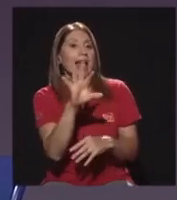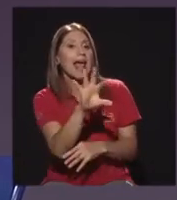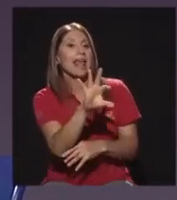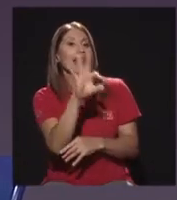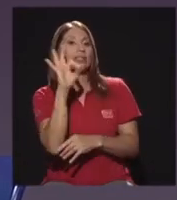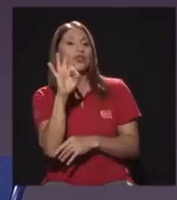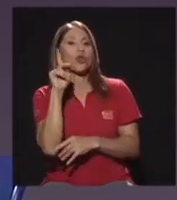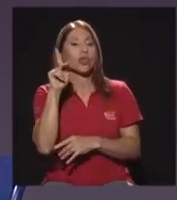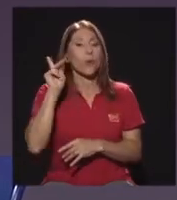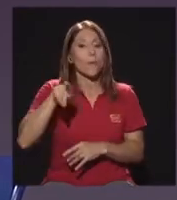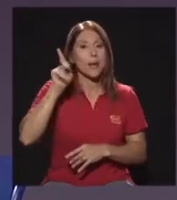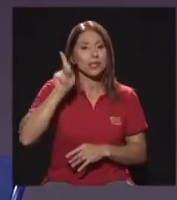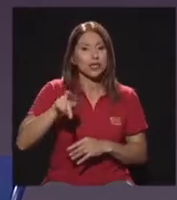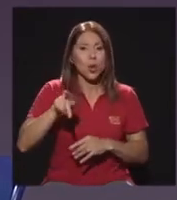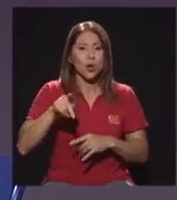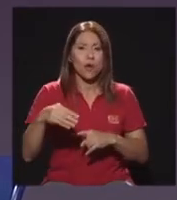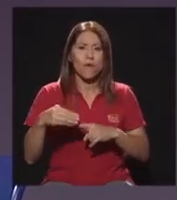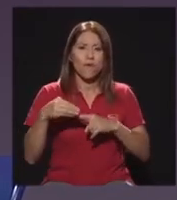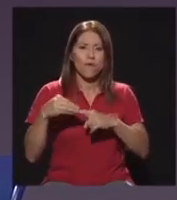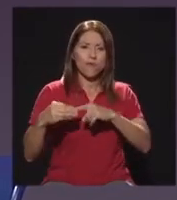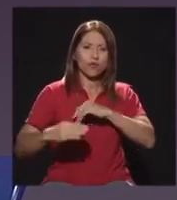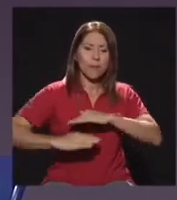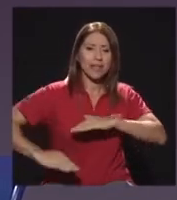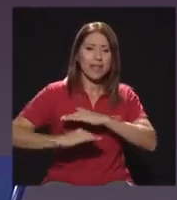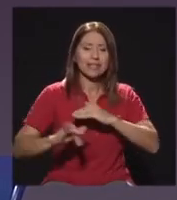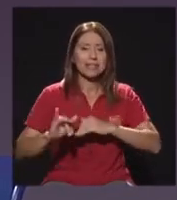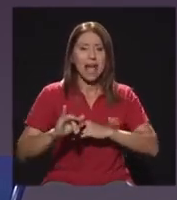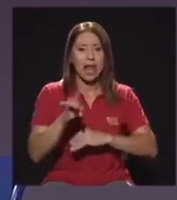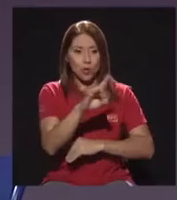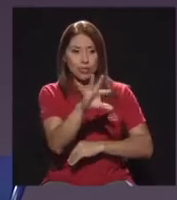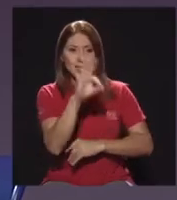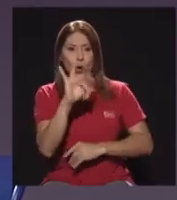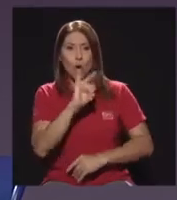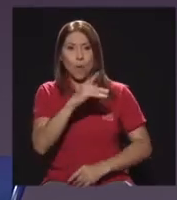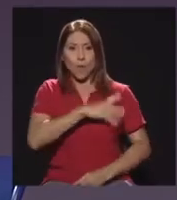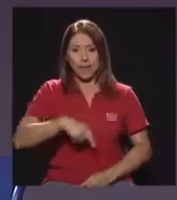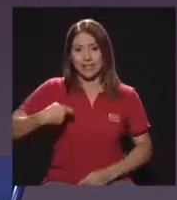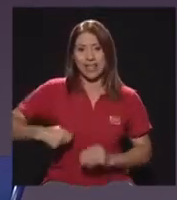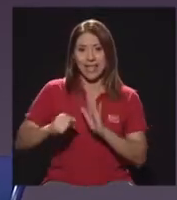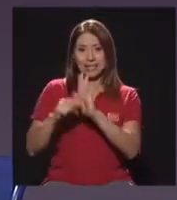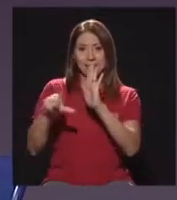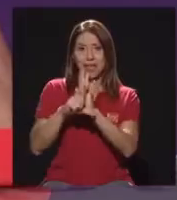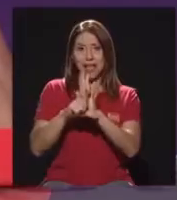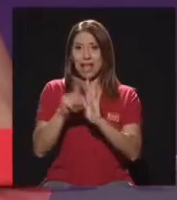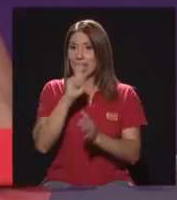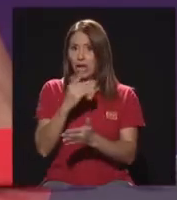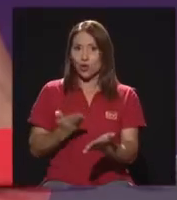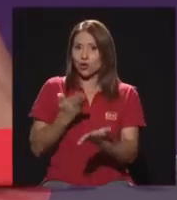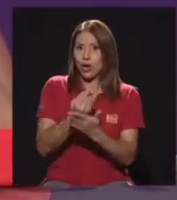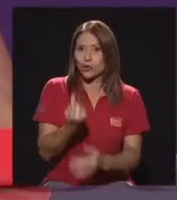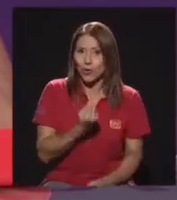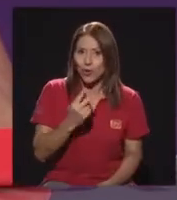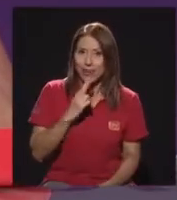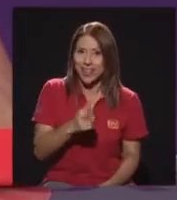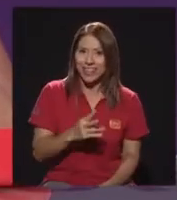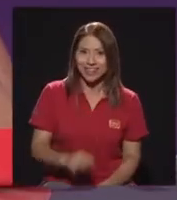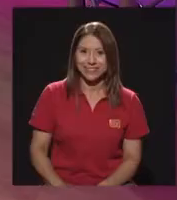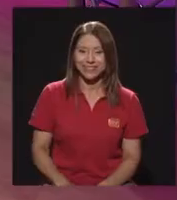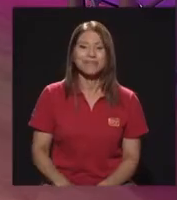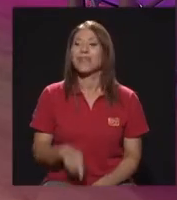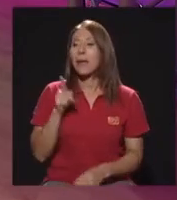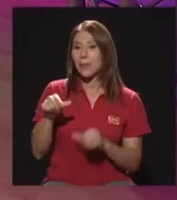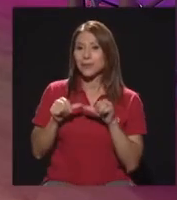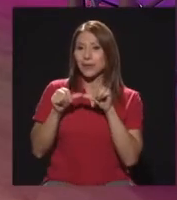como presidente de la asamblea legislativa que no llegó solo verdad vamos a retomar este tema